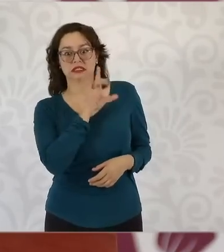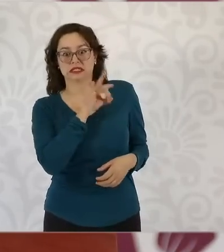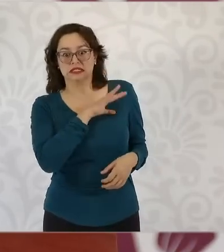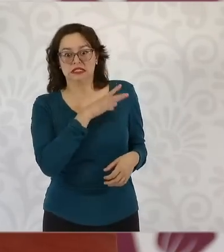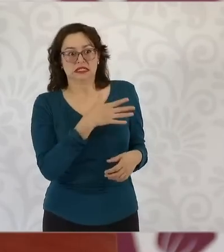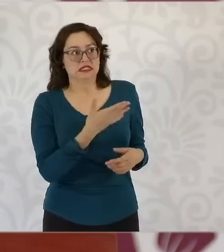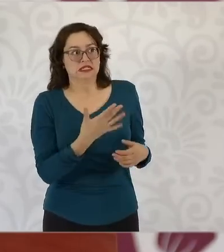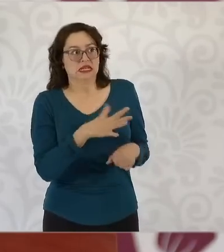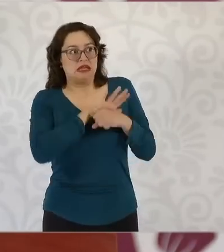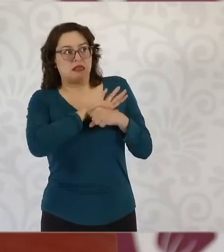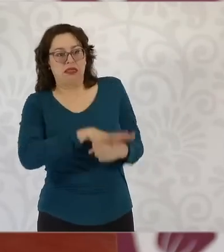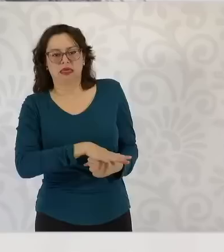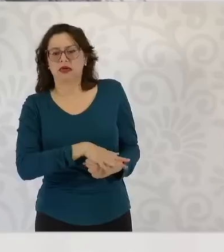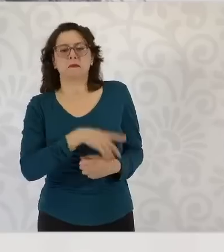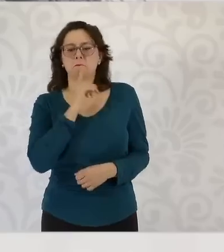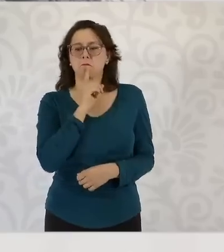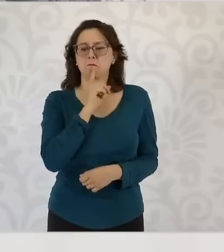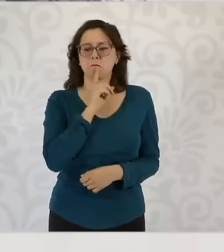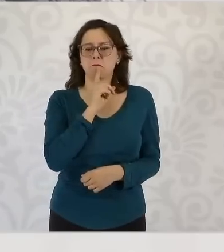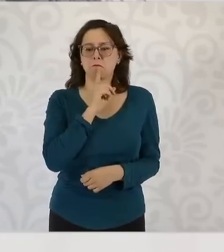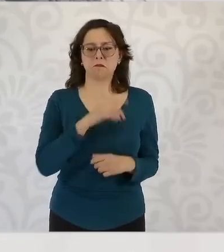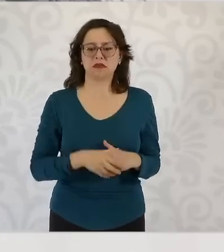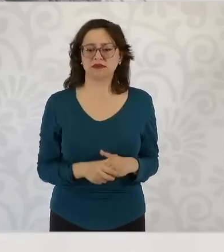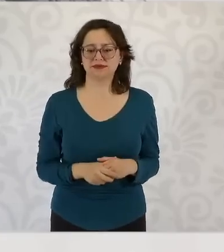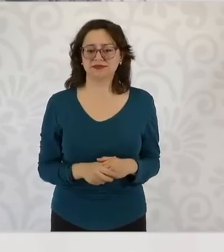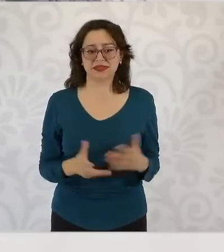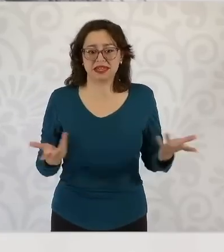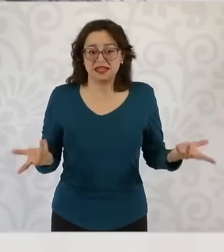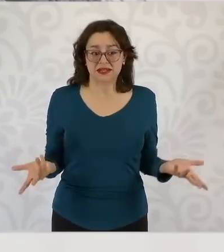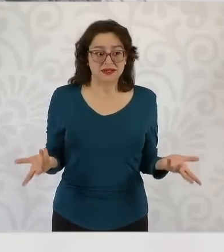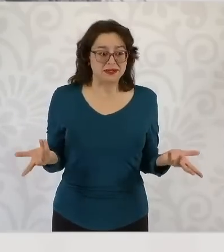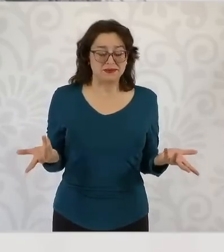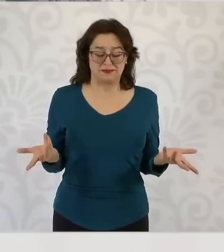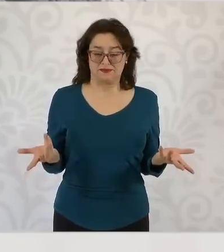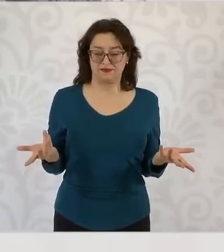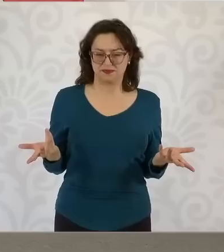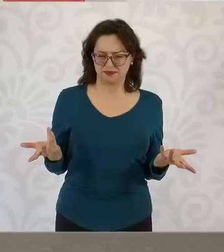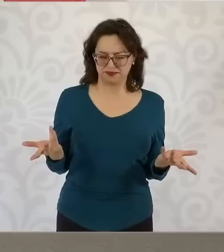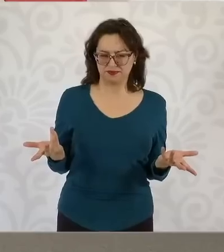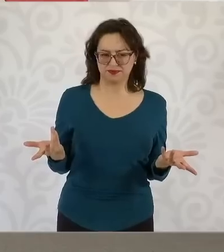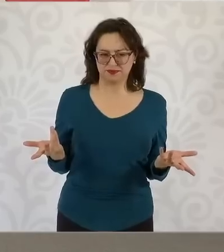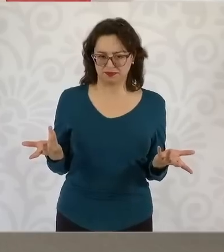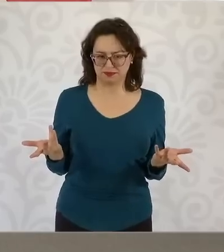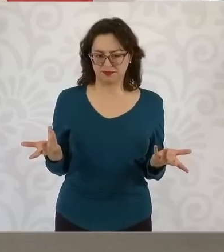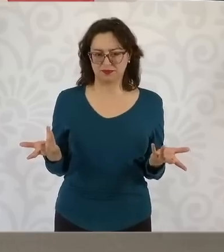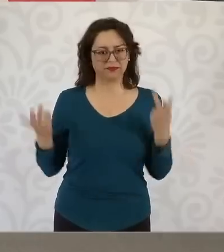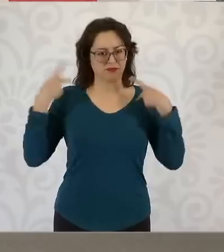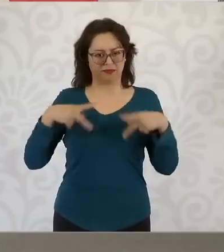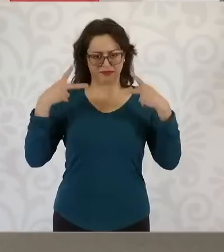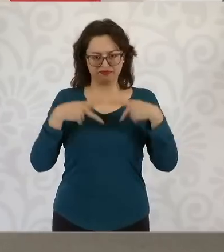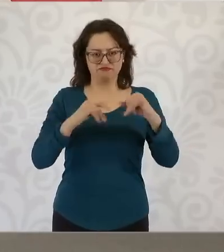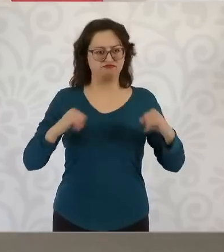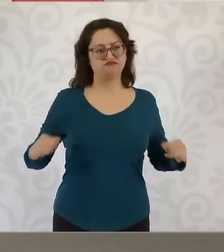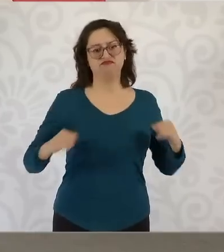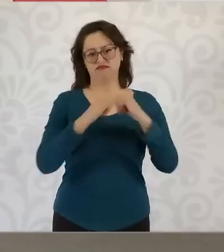Entonces, cualquier persona que represente a una agencia, a una institución, al